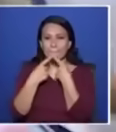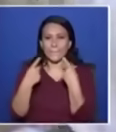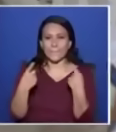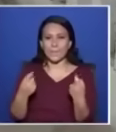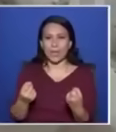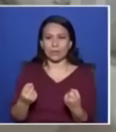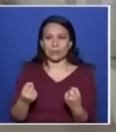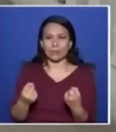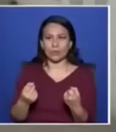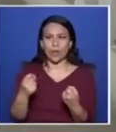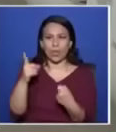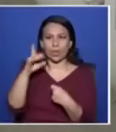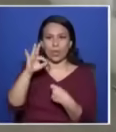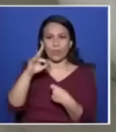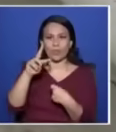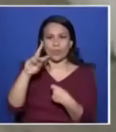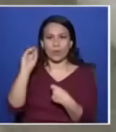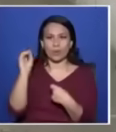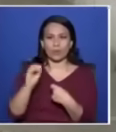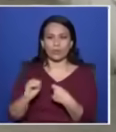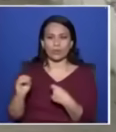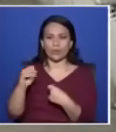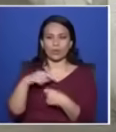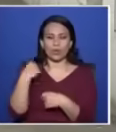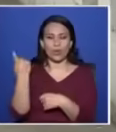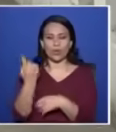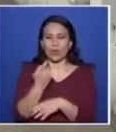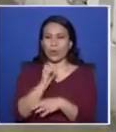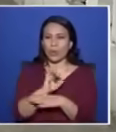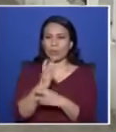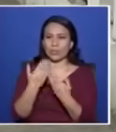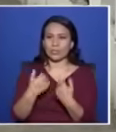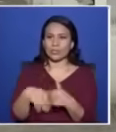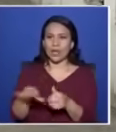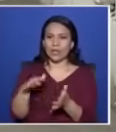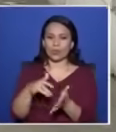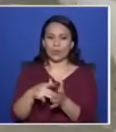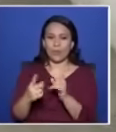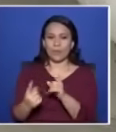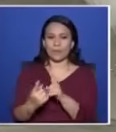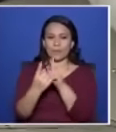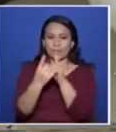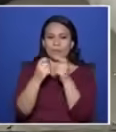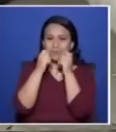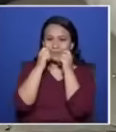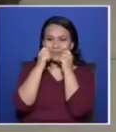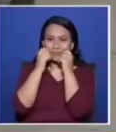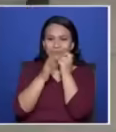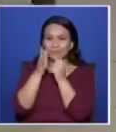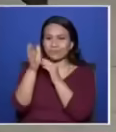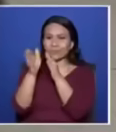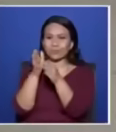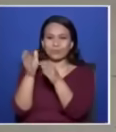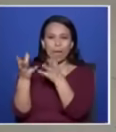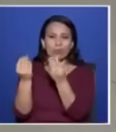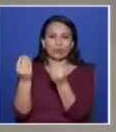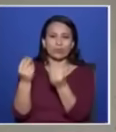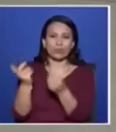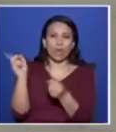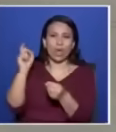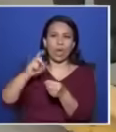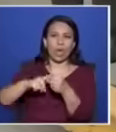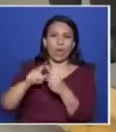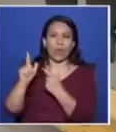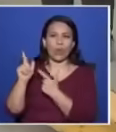El 92% de los planteles del país ya están en clases presenciales. Varios de ellos han